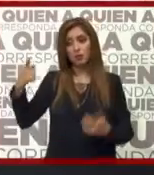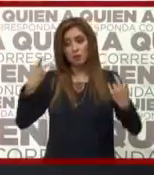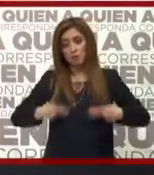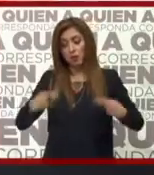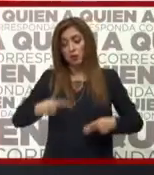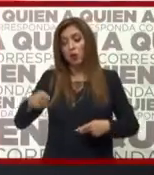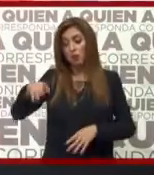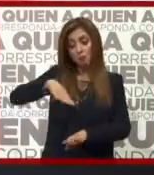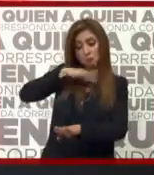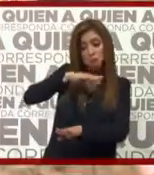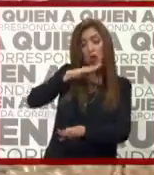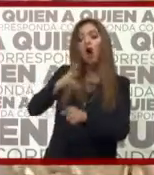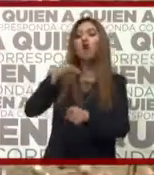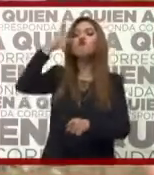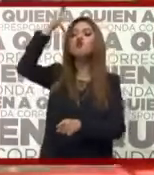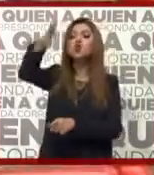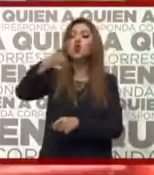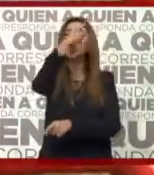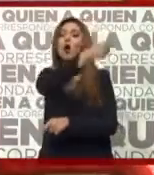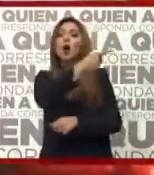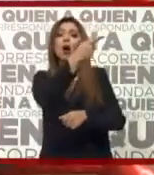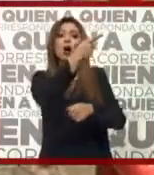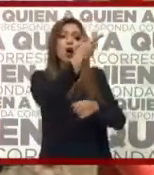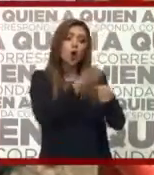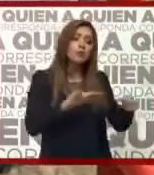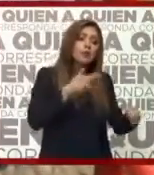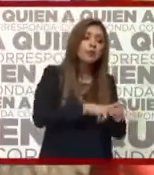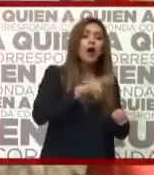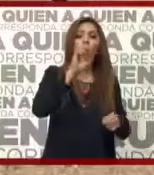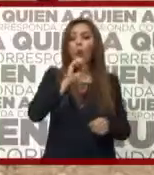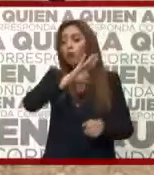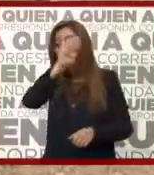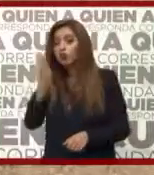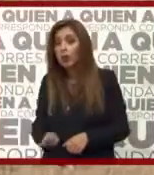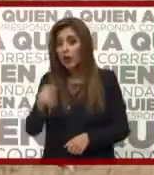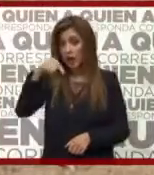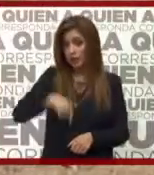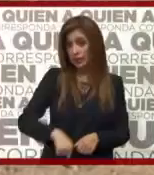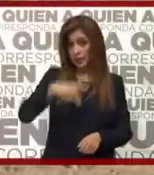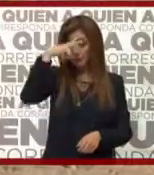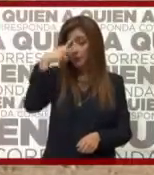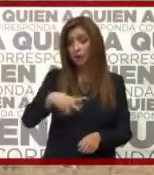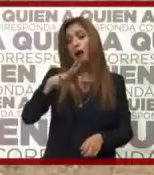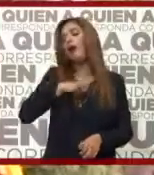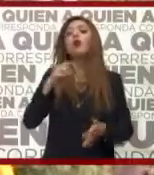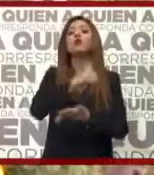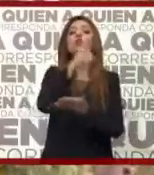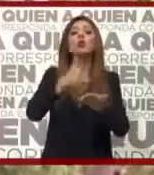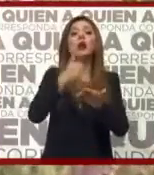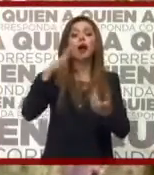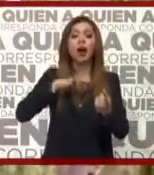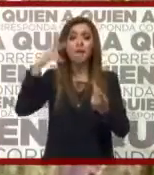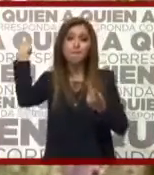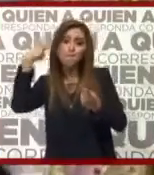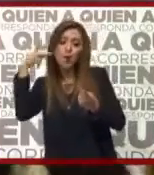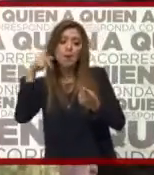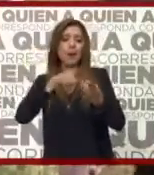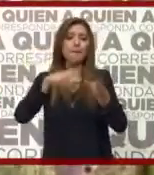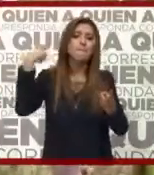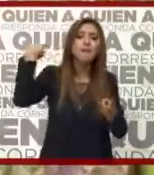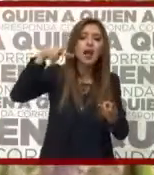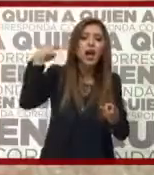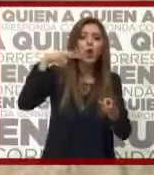termina en el hospital lo tenía en el patio en nuestro país existen entidades como la ciudad de méxico puebla veracruz y tamaulipas